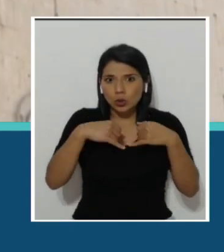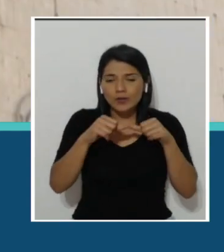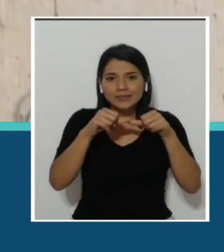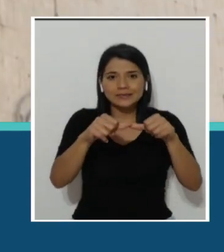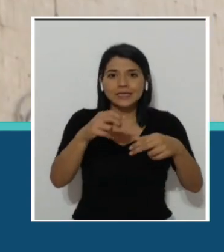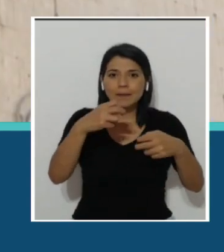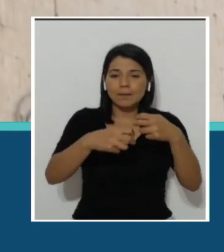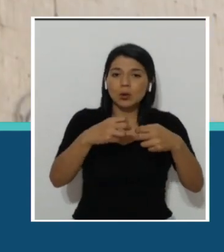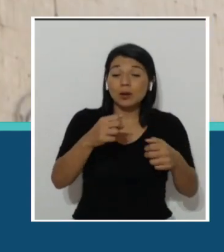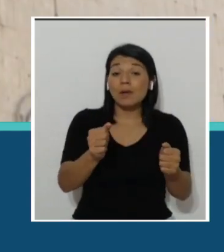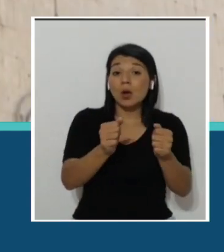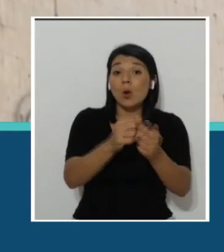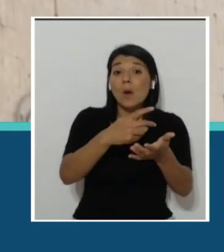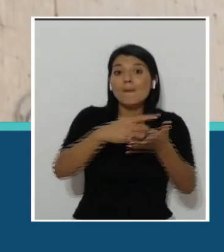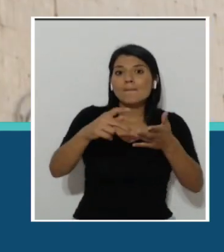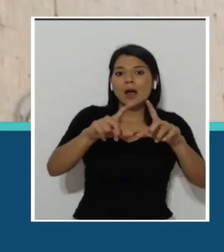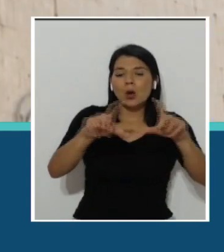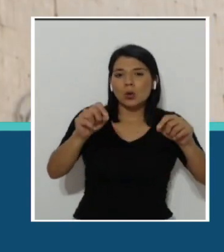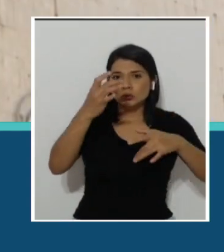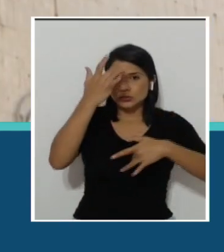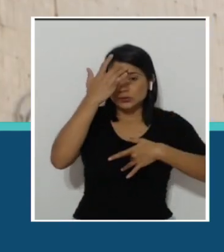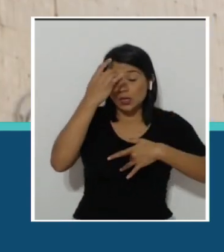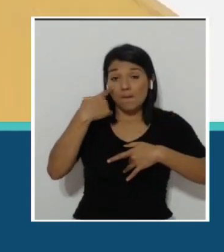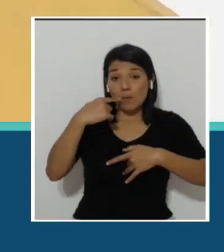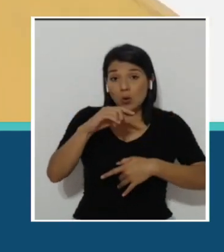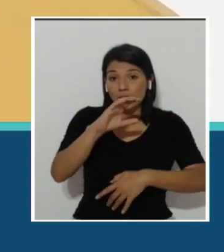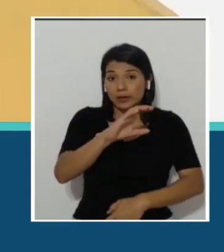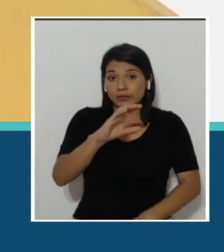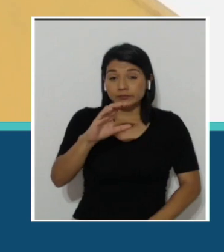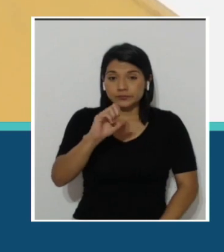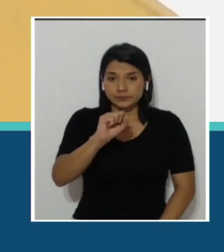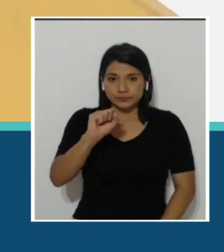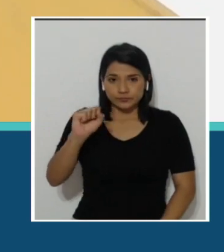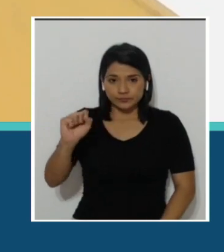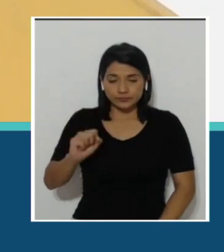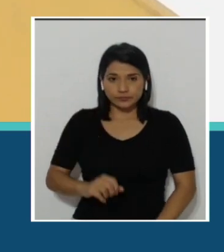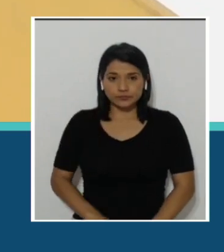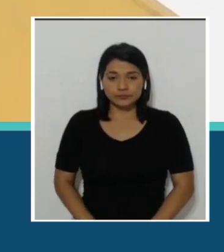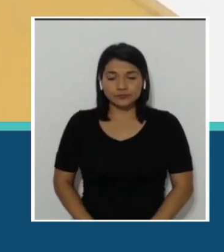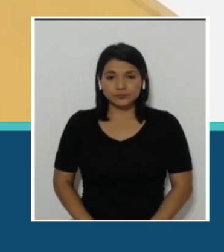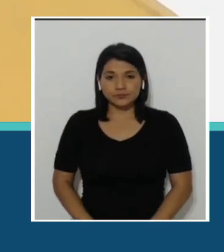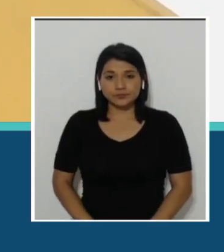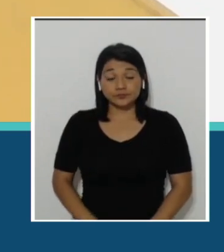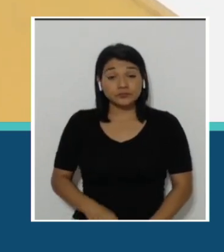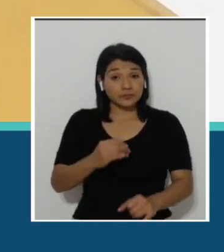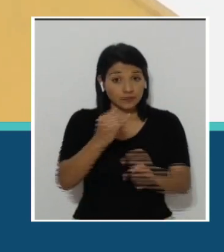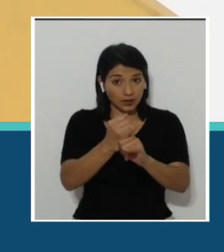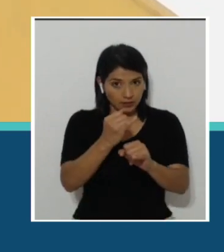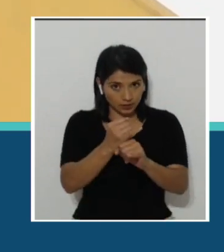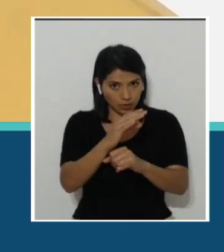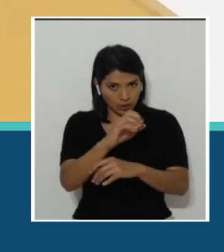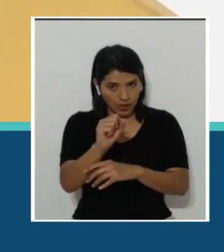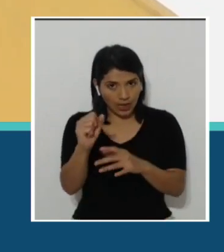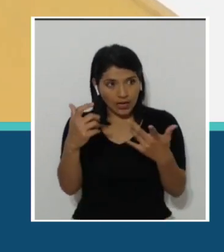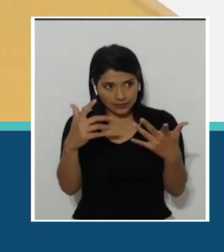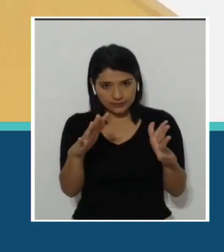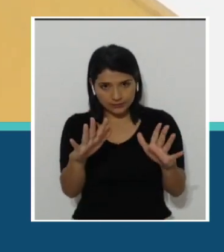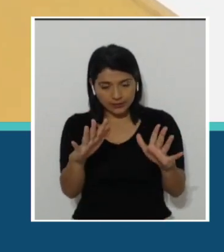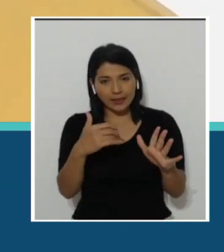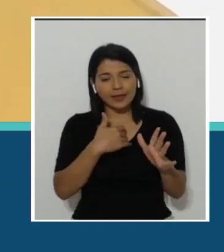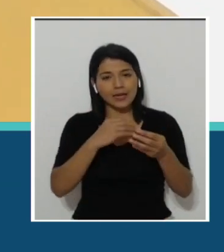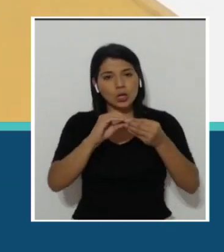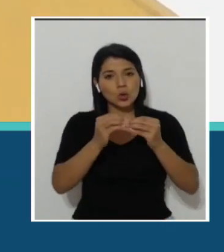de incapacidades por parte de la Caja Costarricense de Seguro Social. Si bien la institución habilitó el teléfono